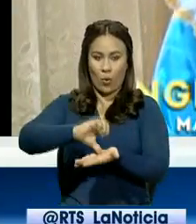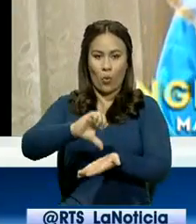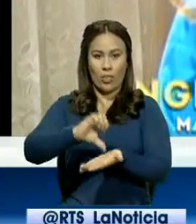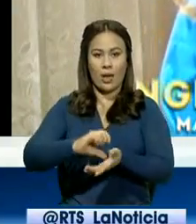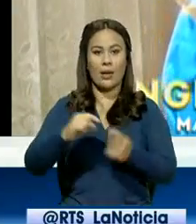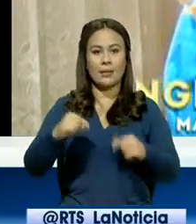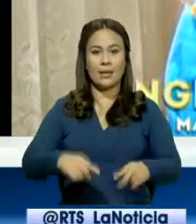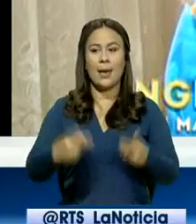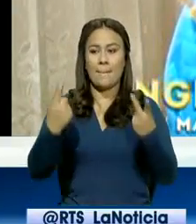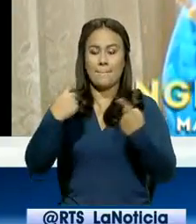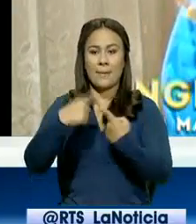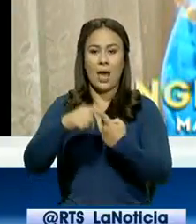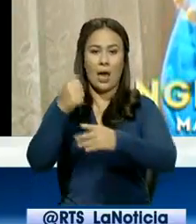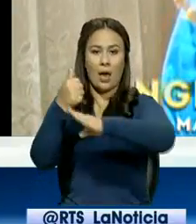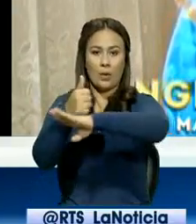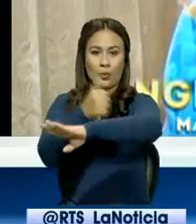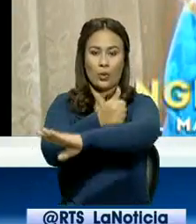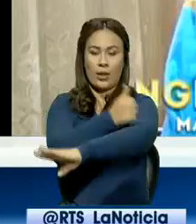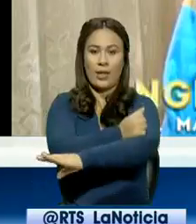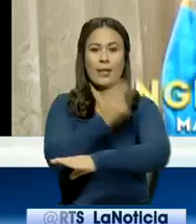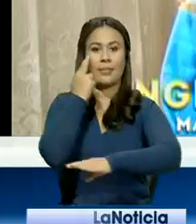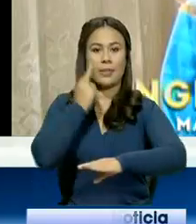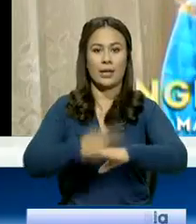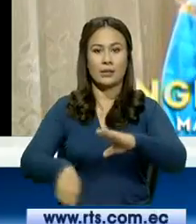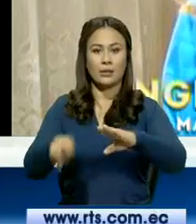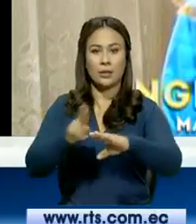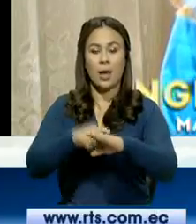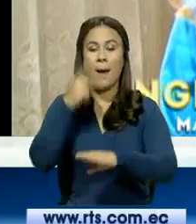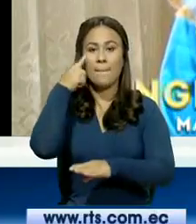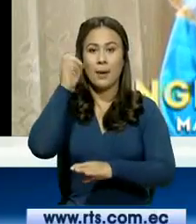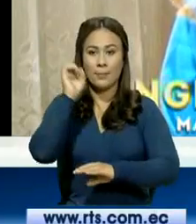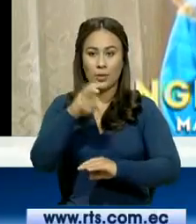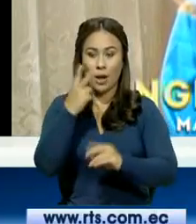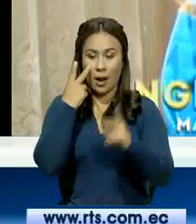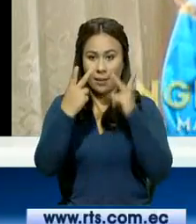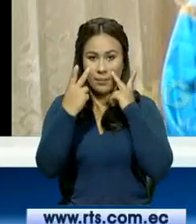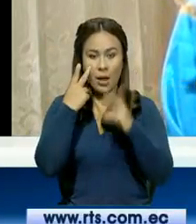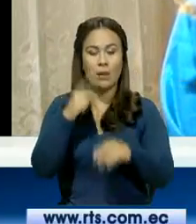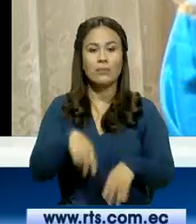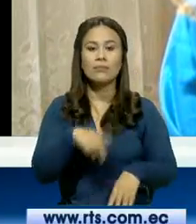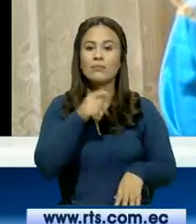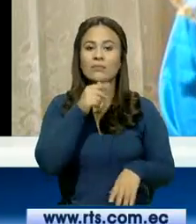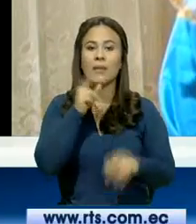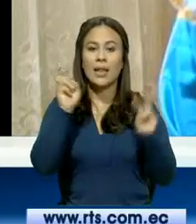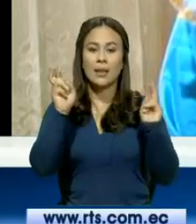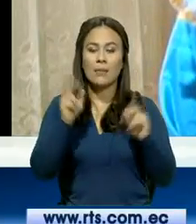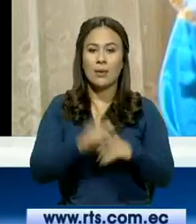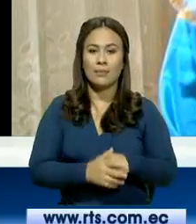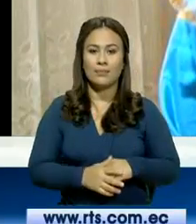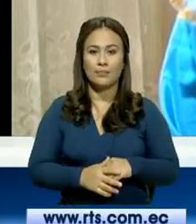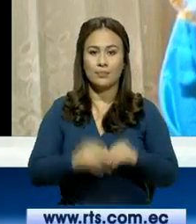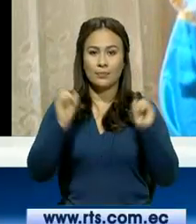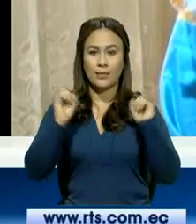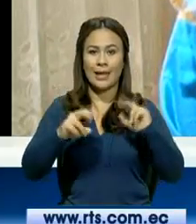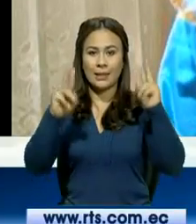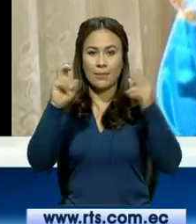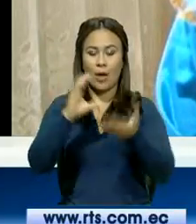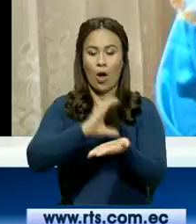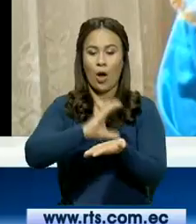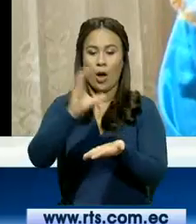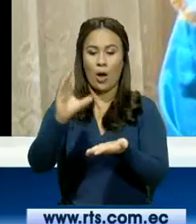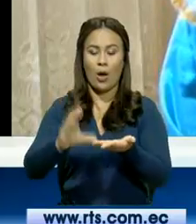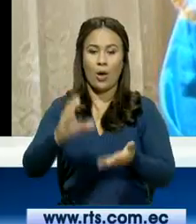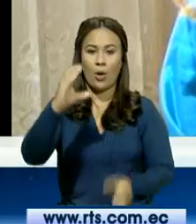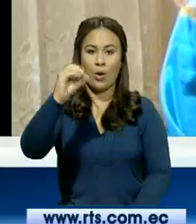las autoridades nacionales para proyectar nuestro futuro, que esperemos sea conviviendo con el Cotopaxi, porque eso es lo que